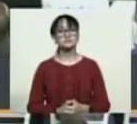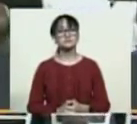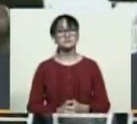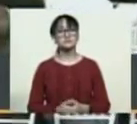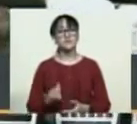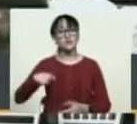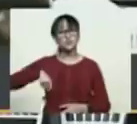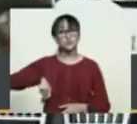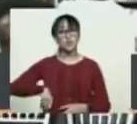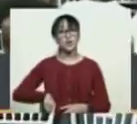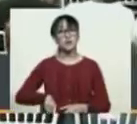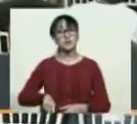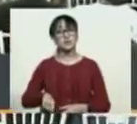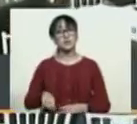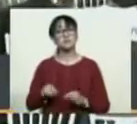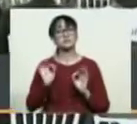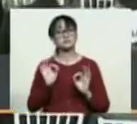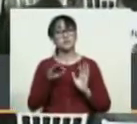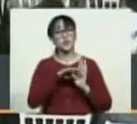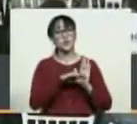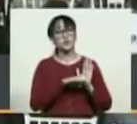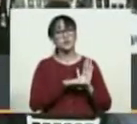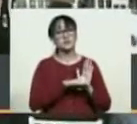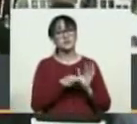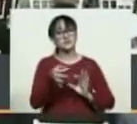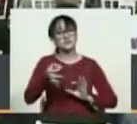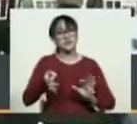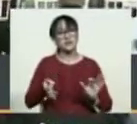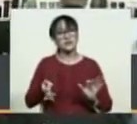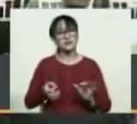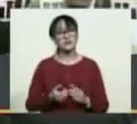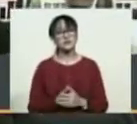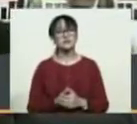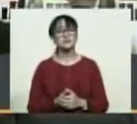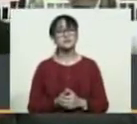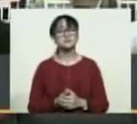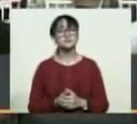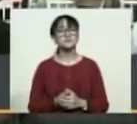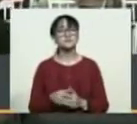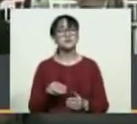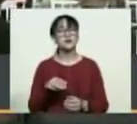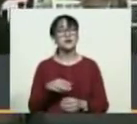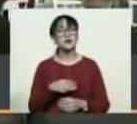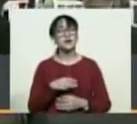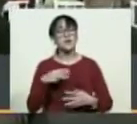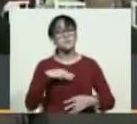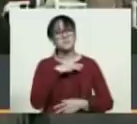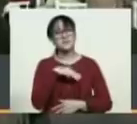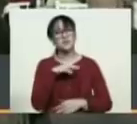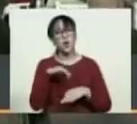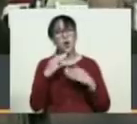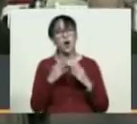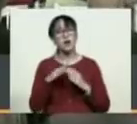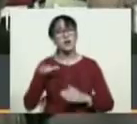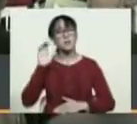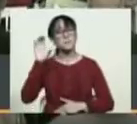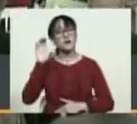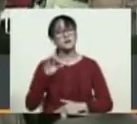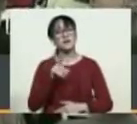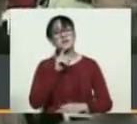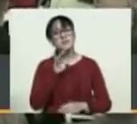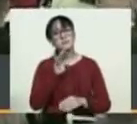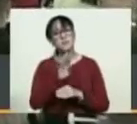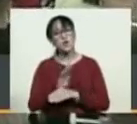el salario, la tabla salarial, el cestatique y la gran misión Hogares de la Patria. Porque ¿a quién